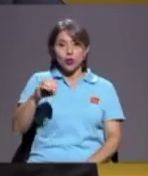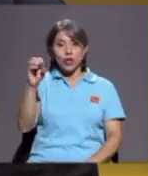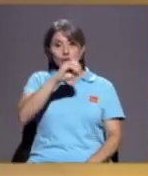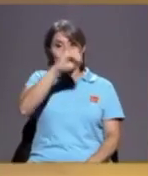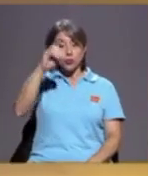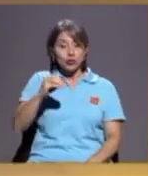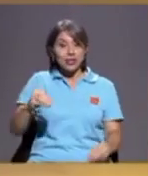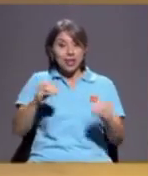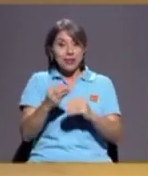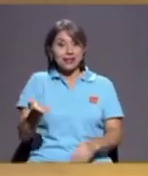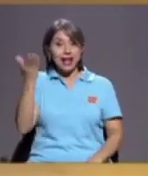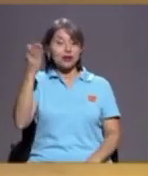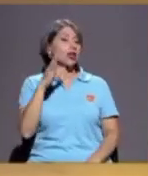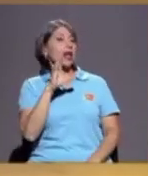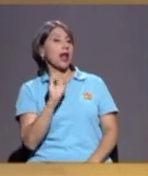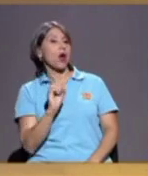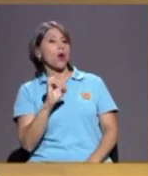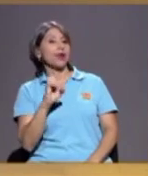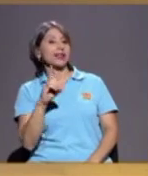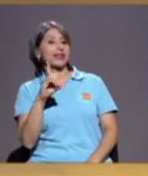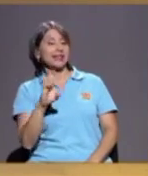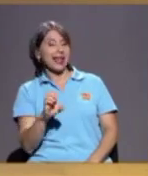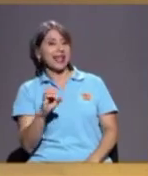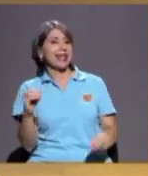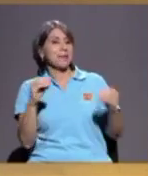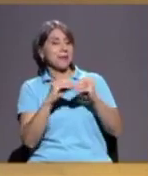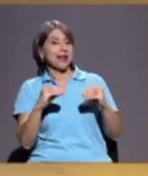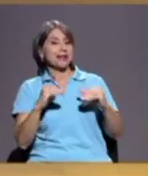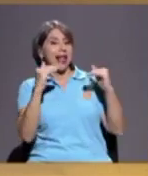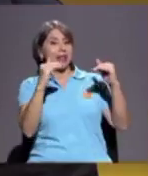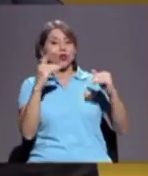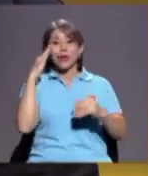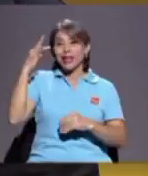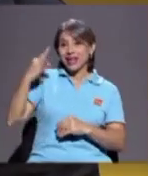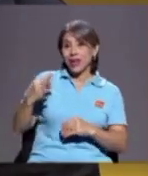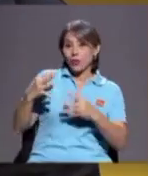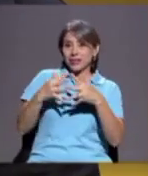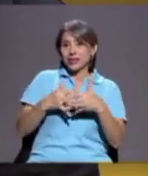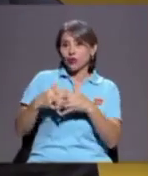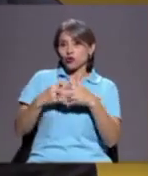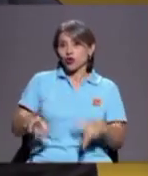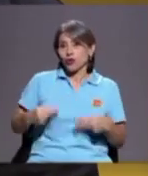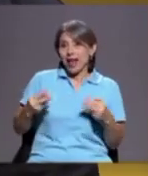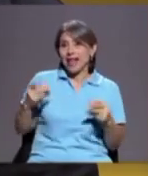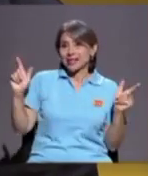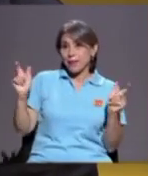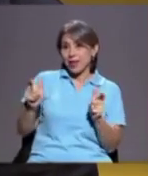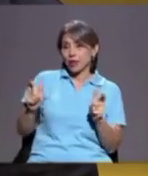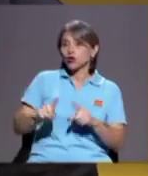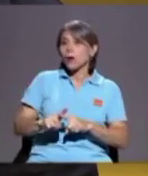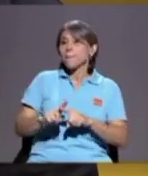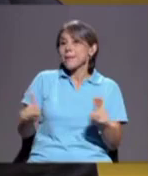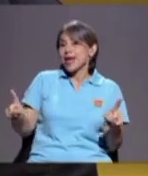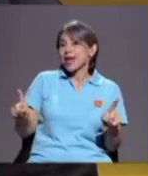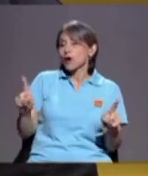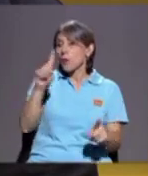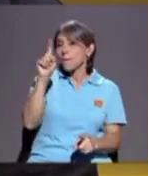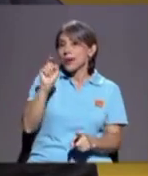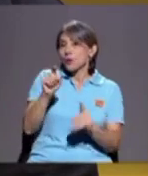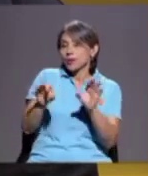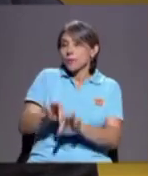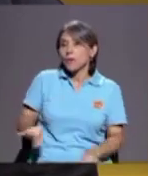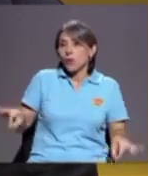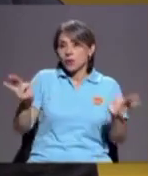OECD creo que es más alto. Es más alto y creo que Estados Unidos gasta menos, ¿verdad? Pero la pregunta que es importante aquí, bueno, ¿cuál